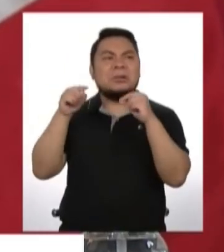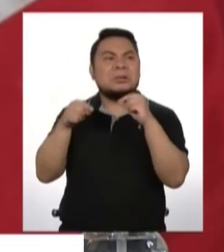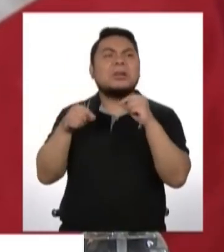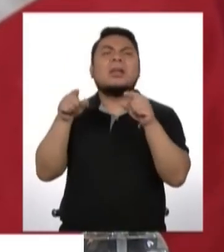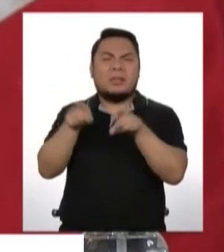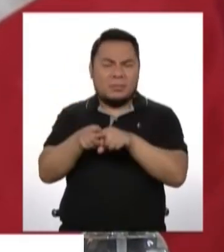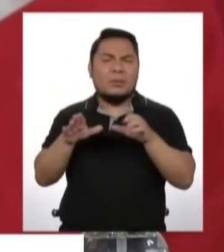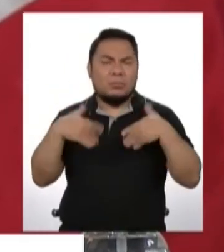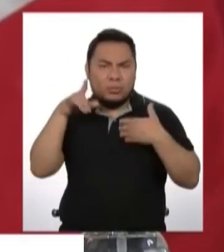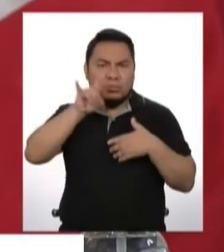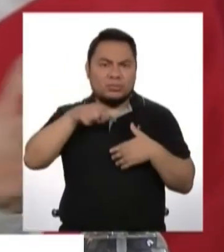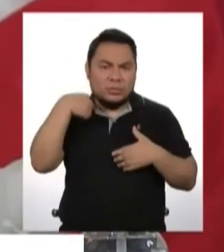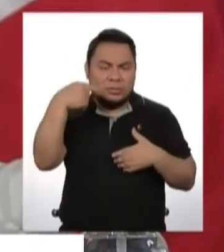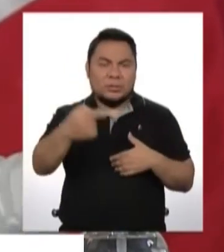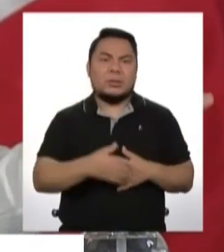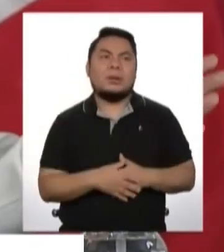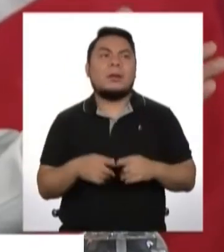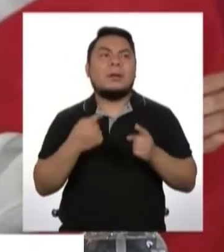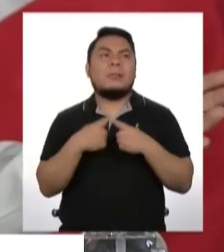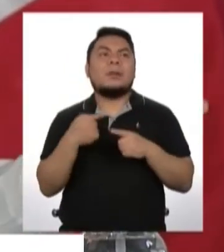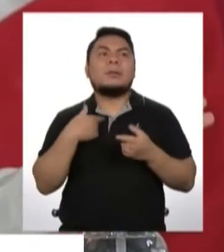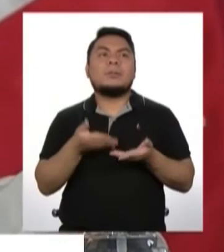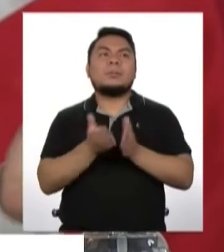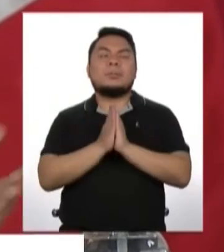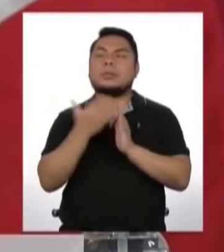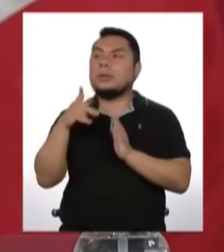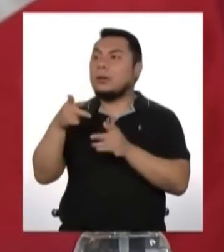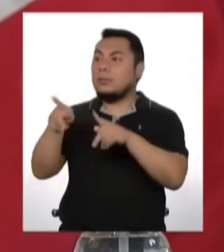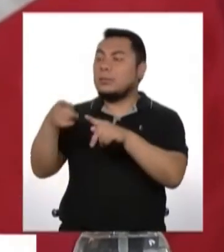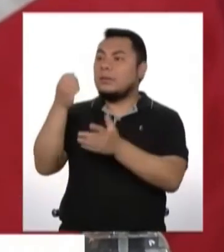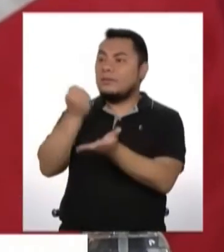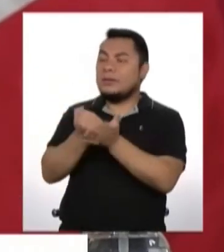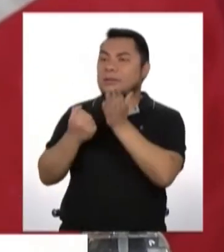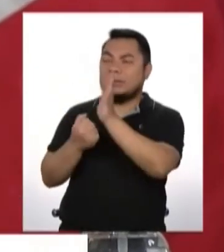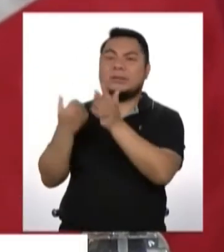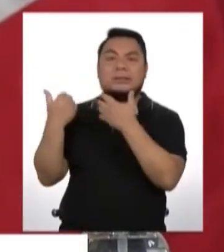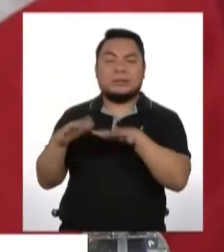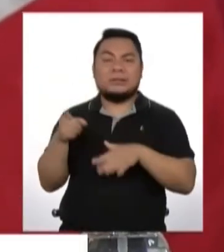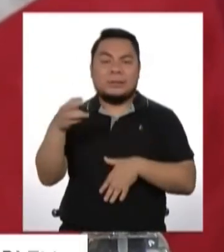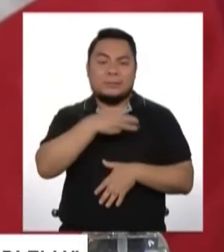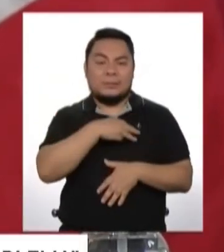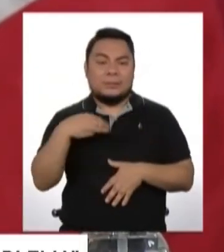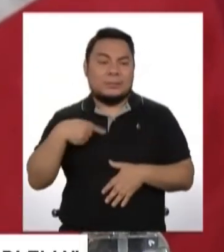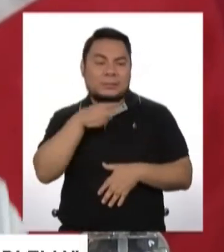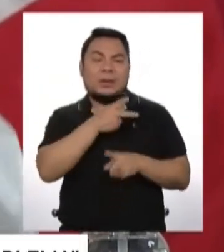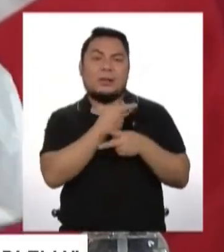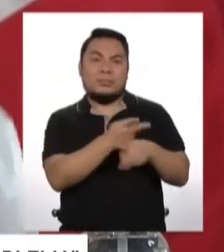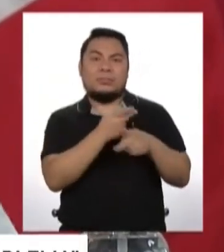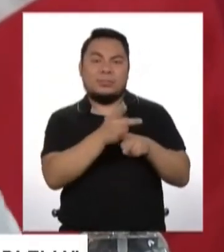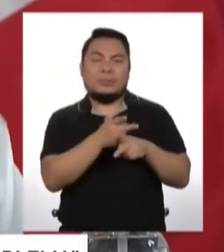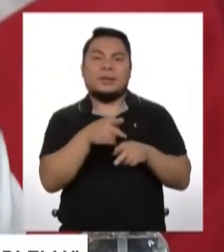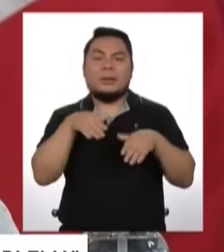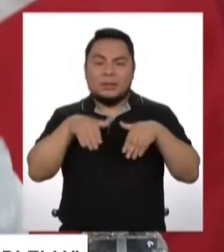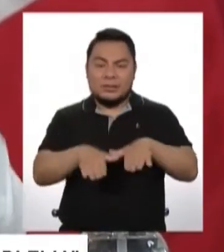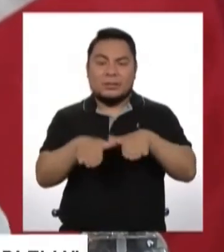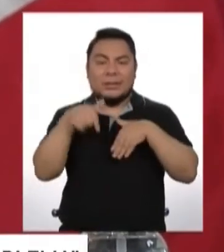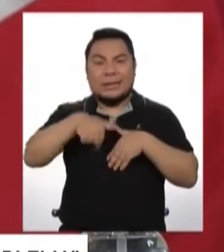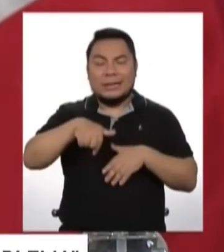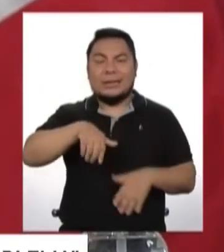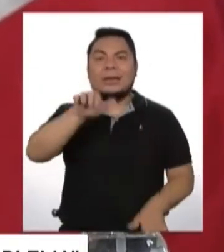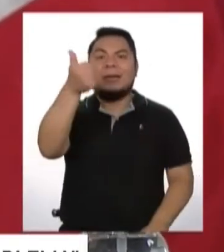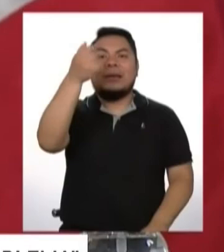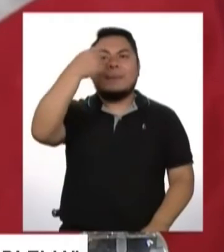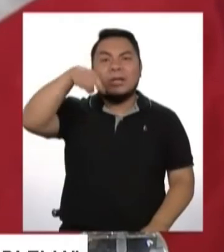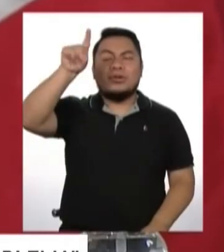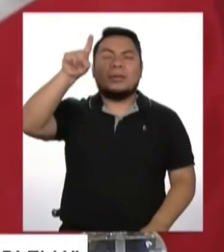pueden usar. Pero estamos pidiendo y hemos autorizado para que, a través del Ministerio de la Producción, fabricar aquí 10 millones